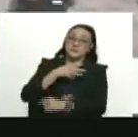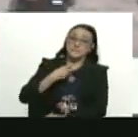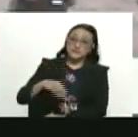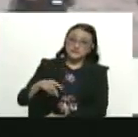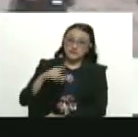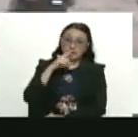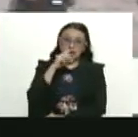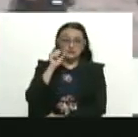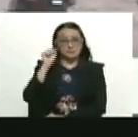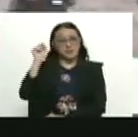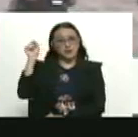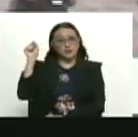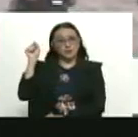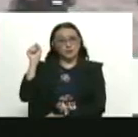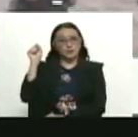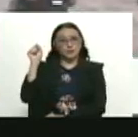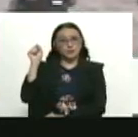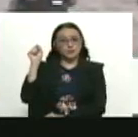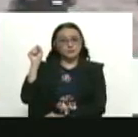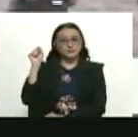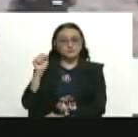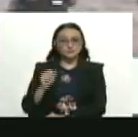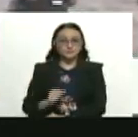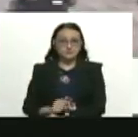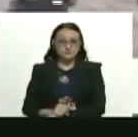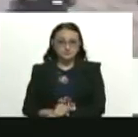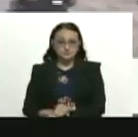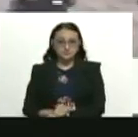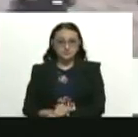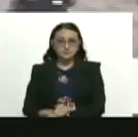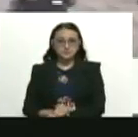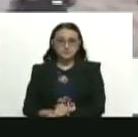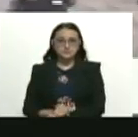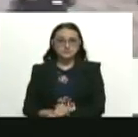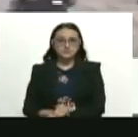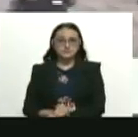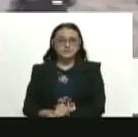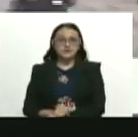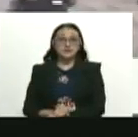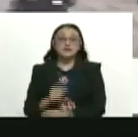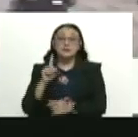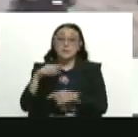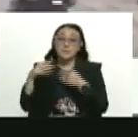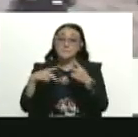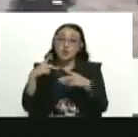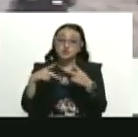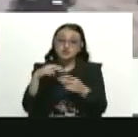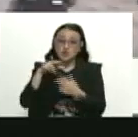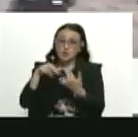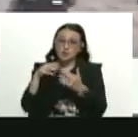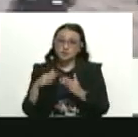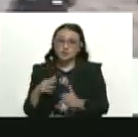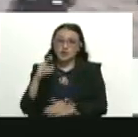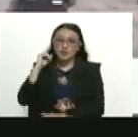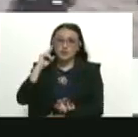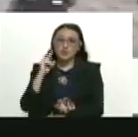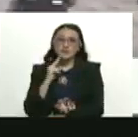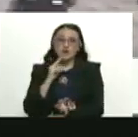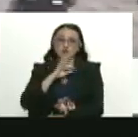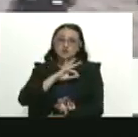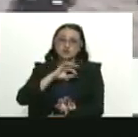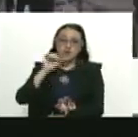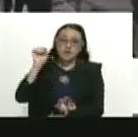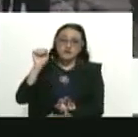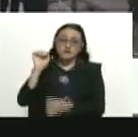presidente constitucional de la República Bolivariana de Venezuela, Nicolás Maduro Moros, y al proceso revolucionario bolivariano, socialista